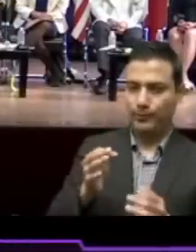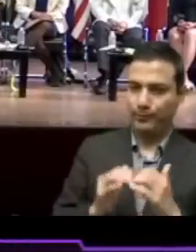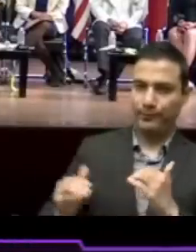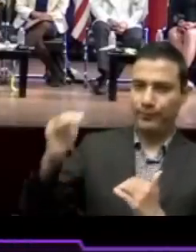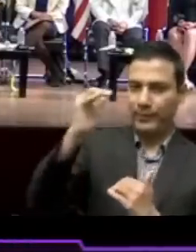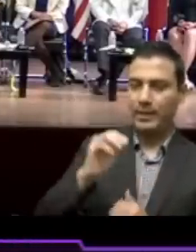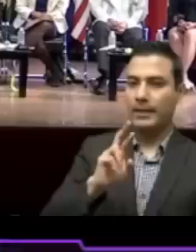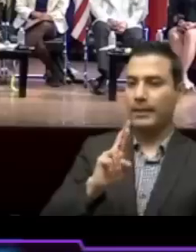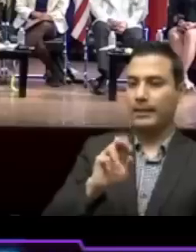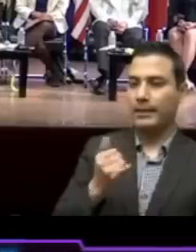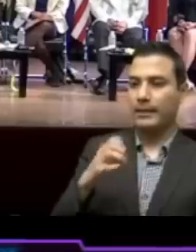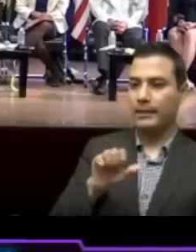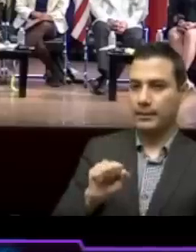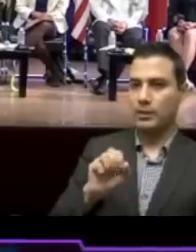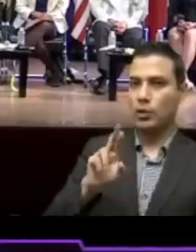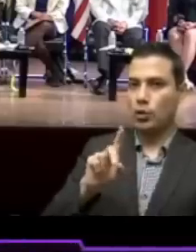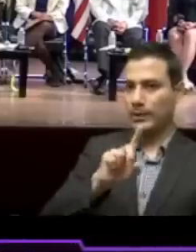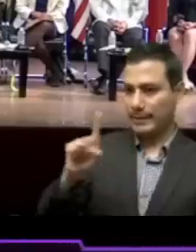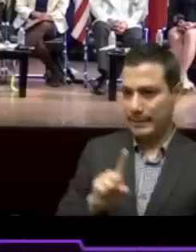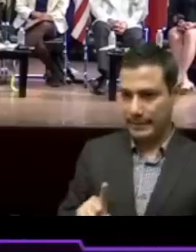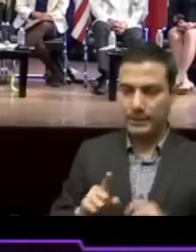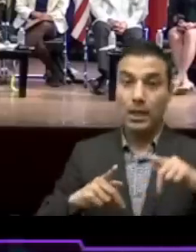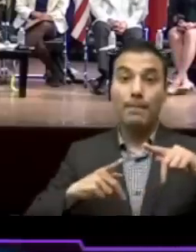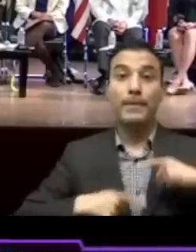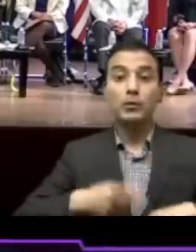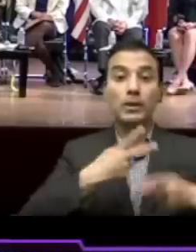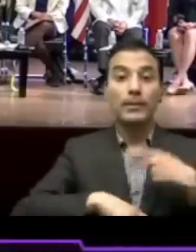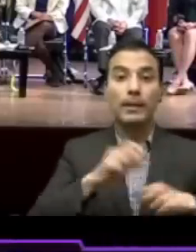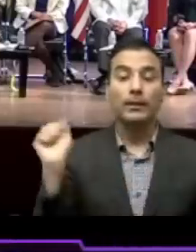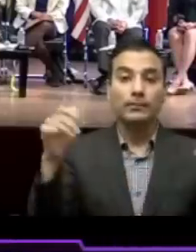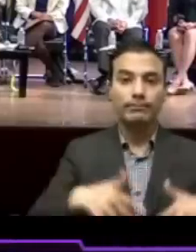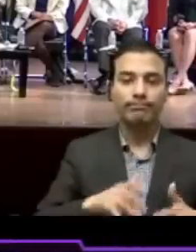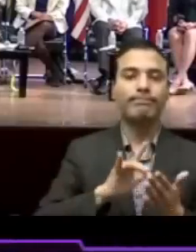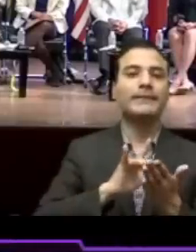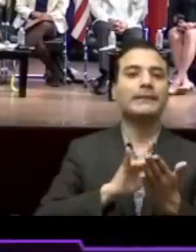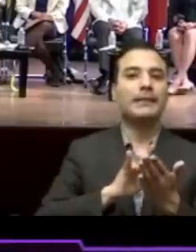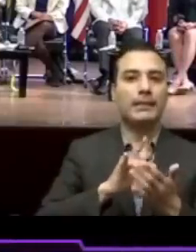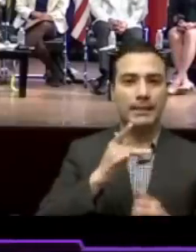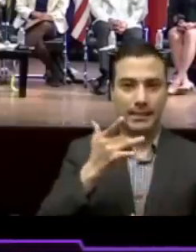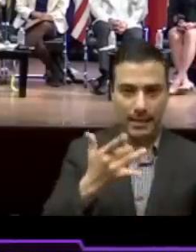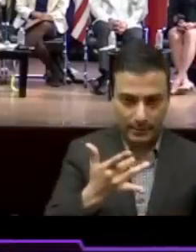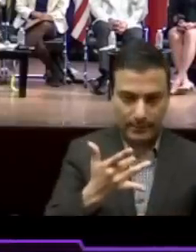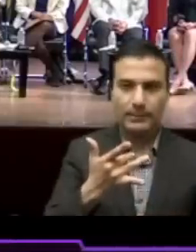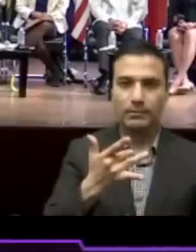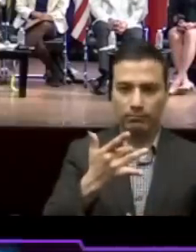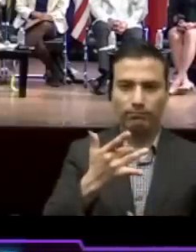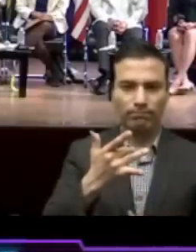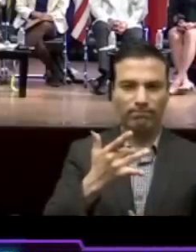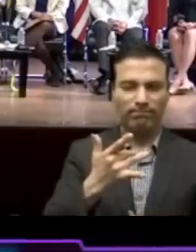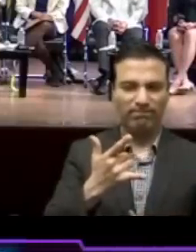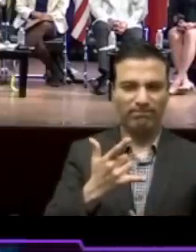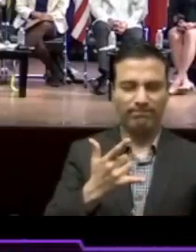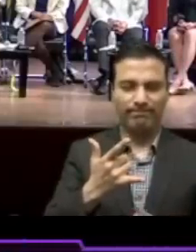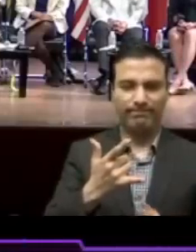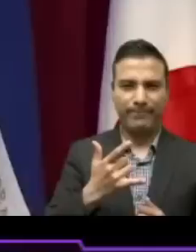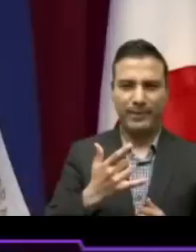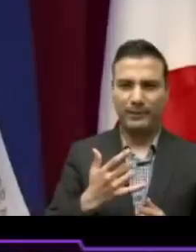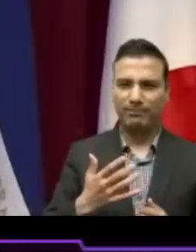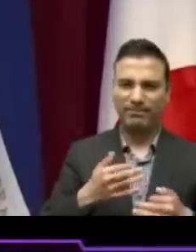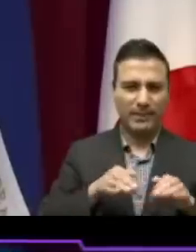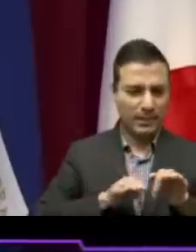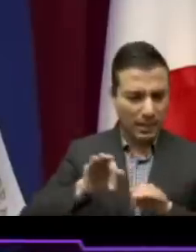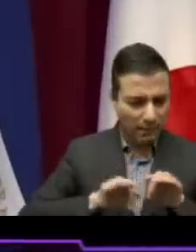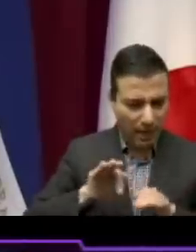a todas y todos los que están aquí presentes gracias por su dedicación empeño y por el esfuerzo